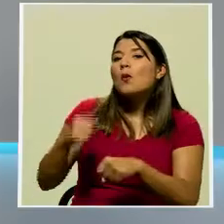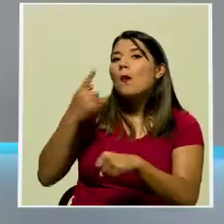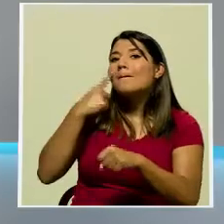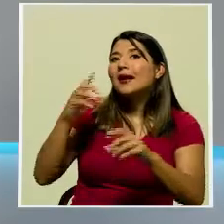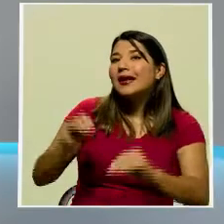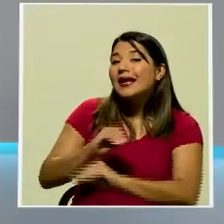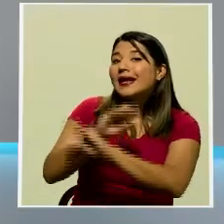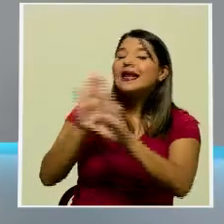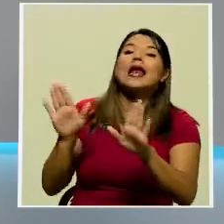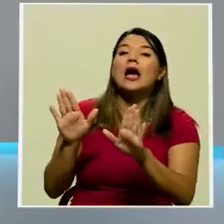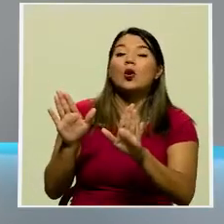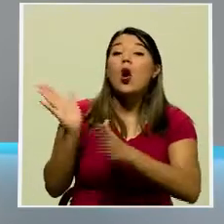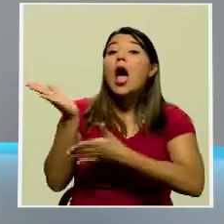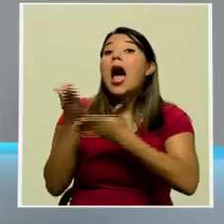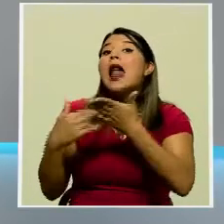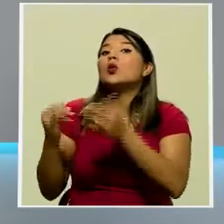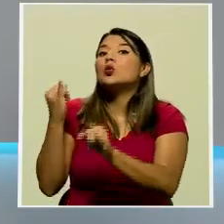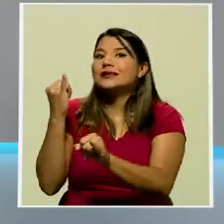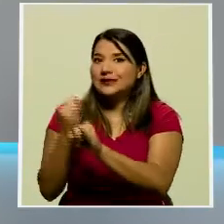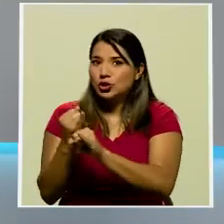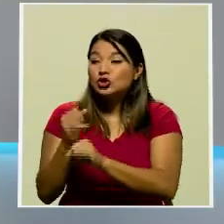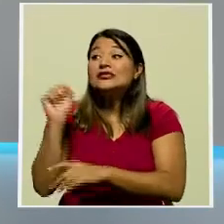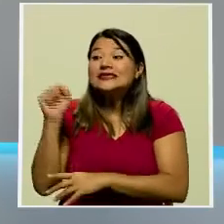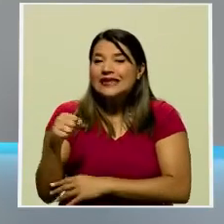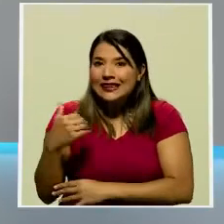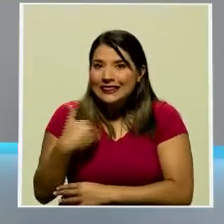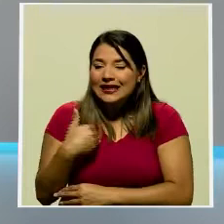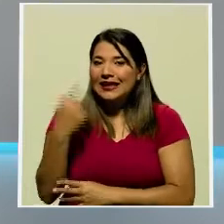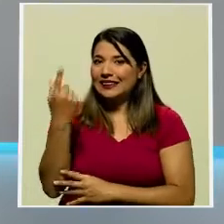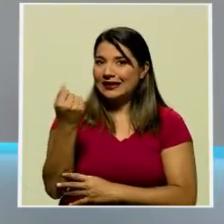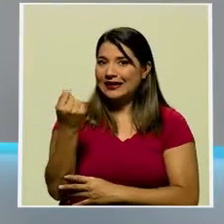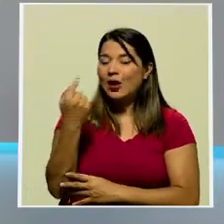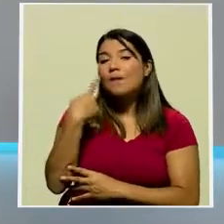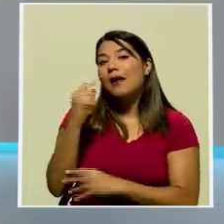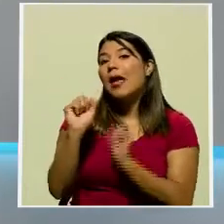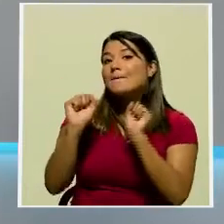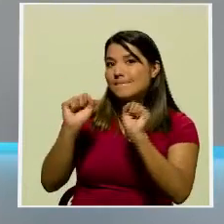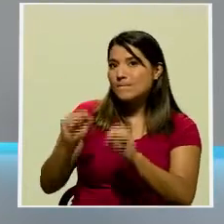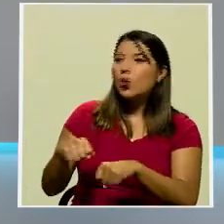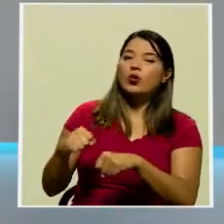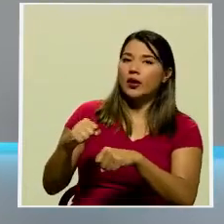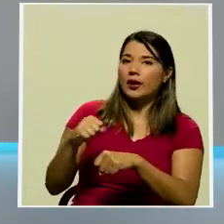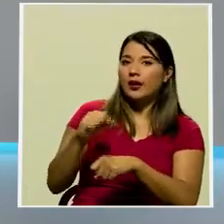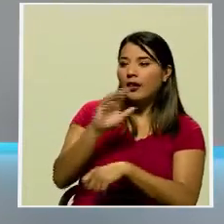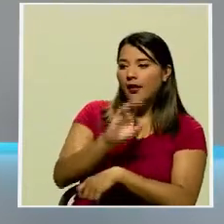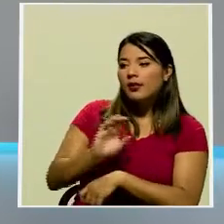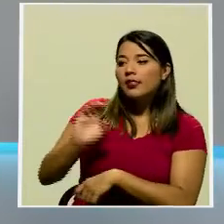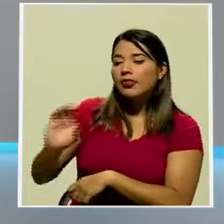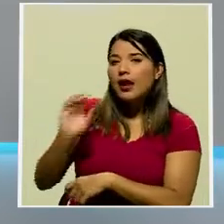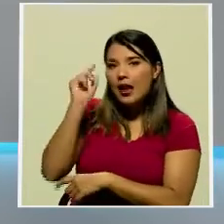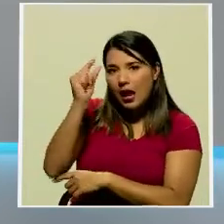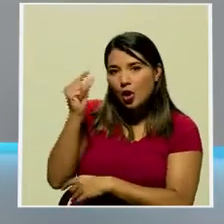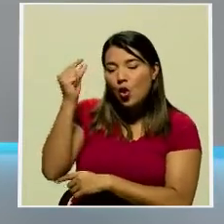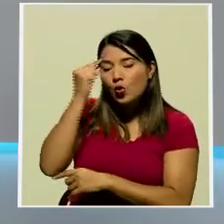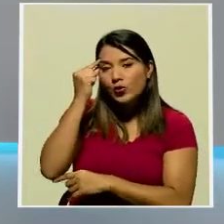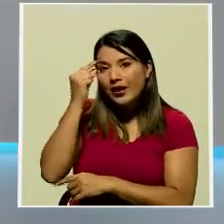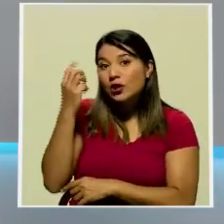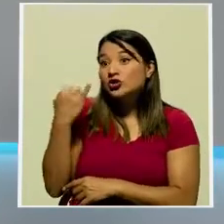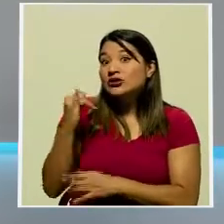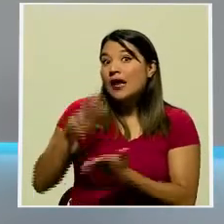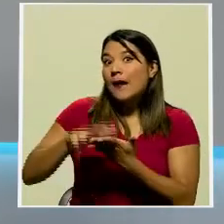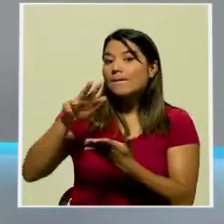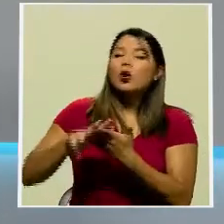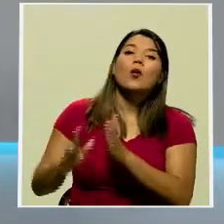De que algunas instituciones sí cuenten con ese dinero para poder hacer ese aporte que el Estado está solicitando en caso de que se apruebe esta